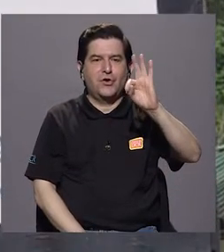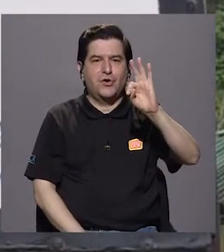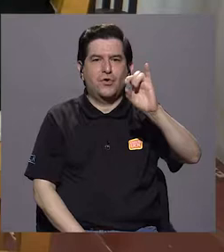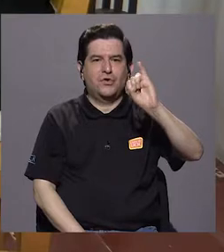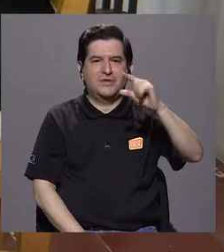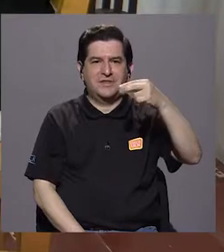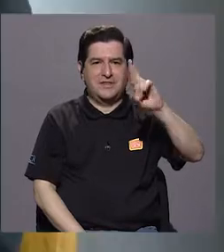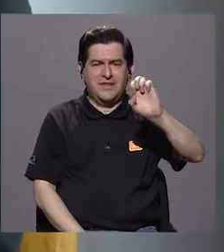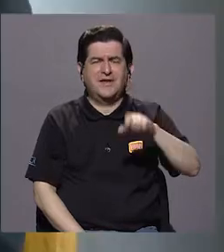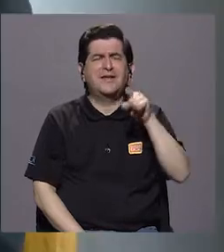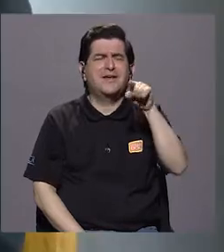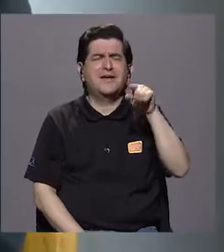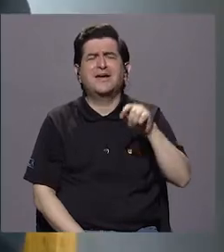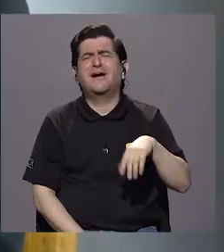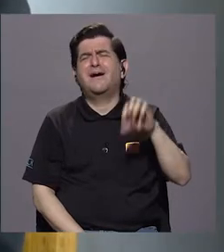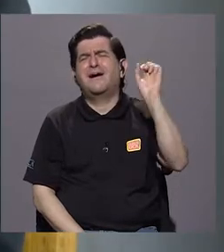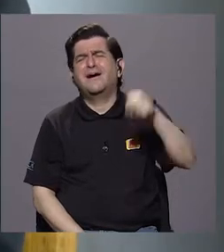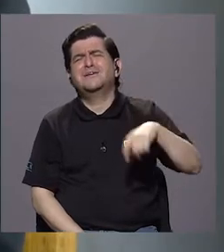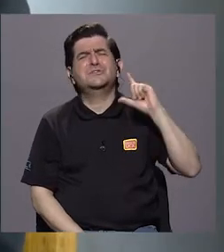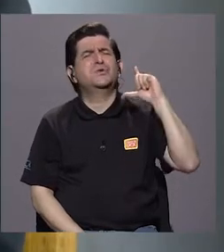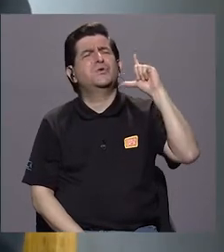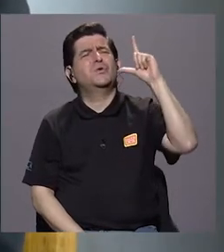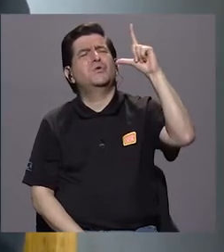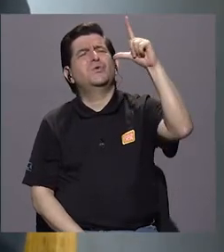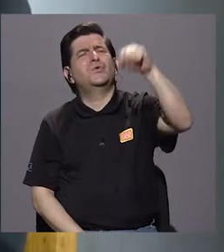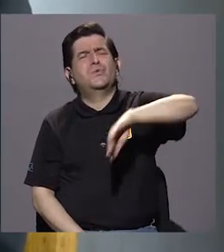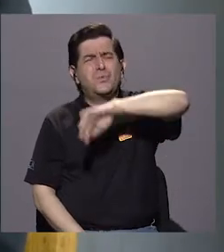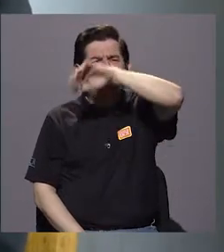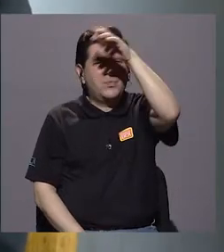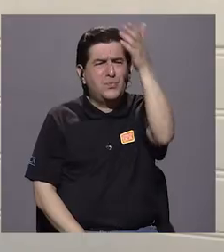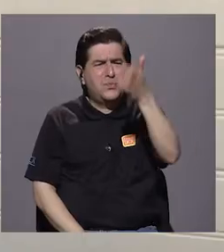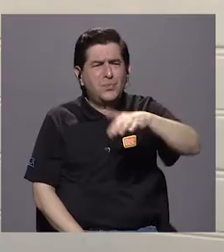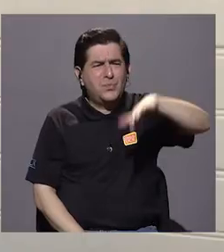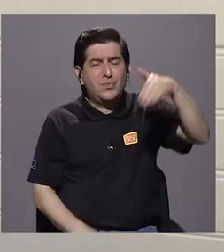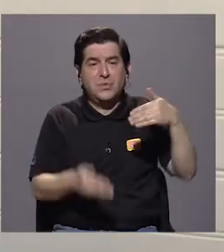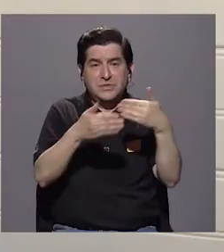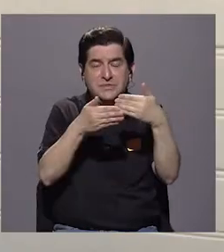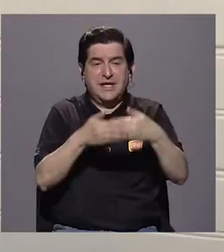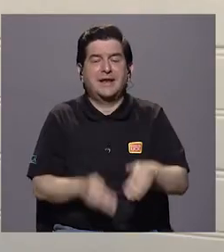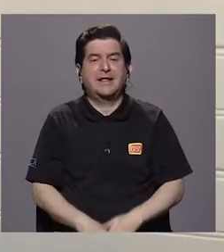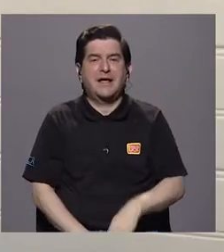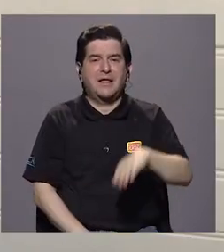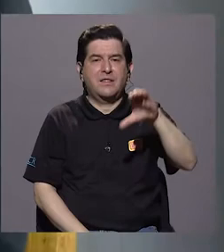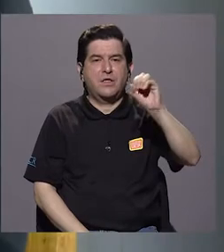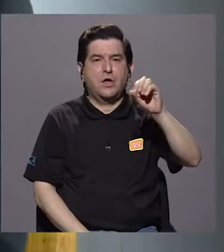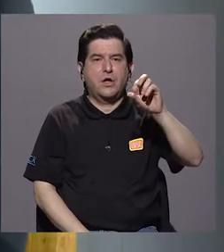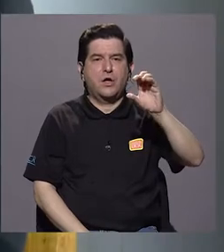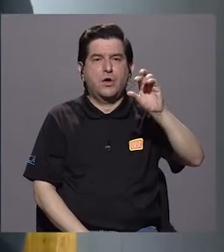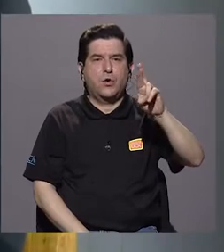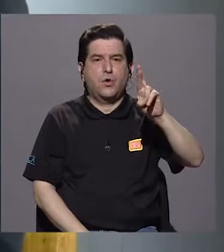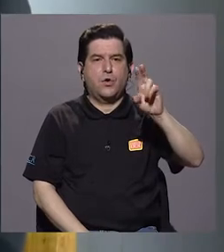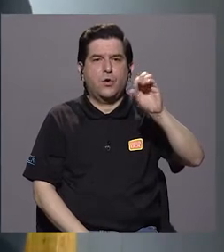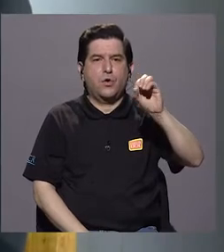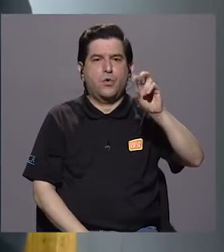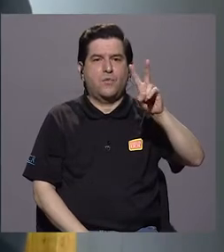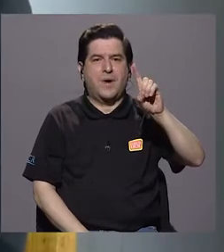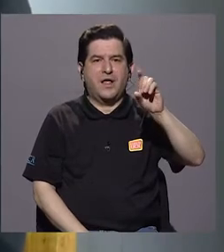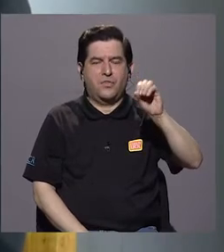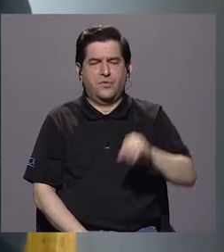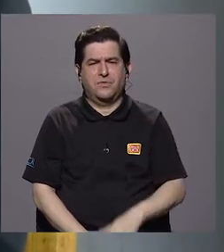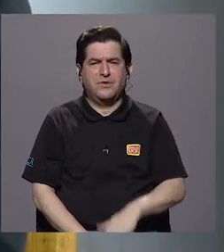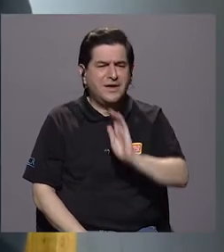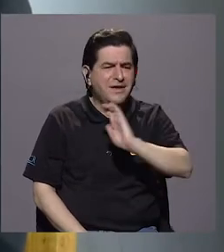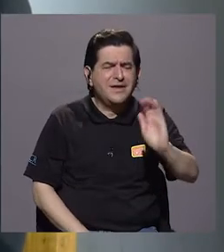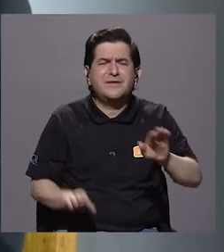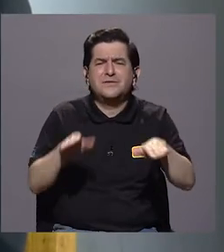un pueblito por allá en la pura montaña, en las faldas del Corcovado. ¿Cómo fue esa infancia? Muy linda, muy